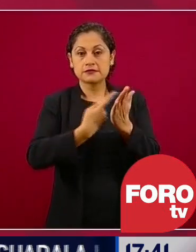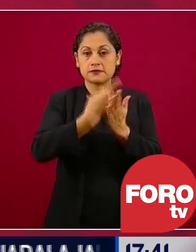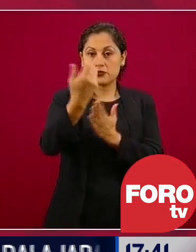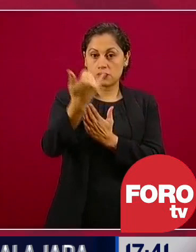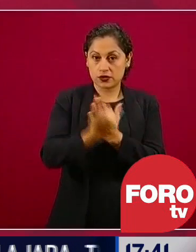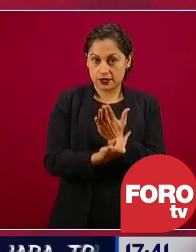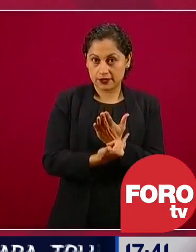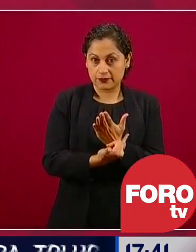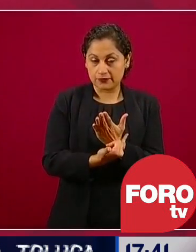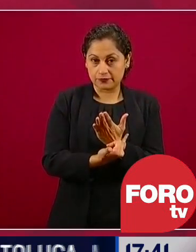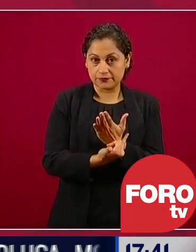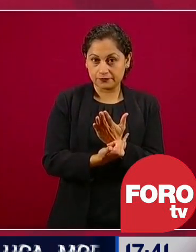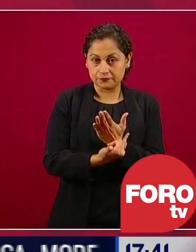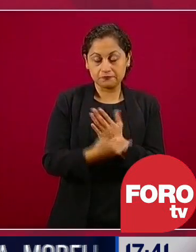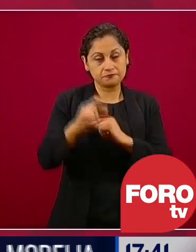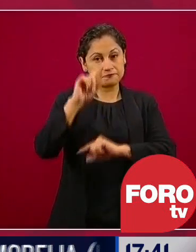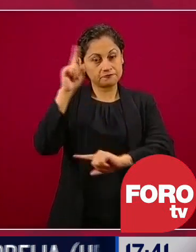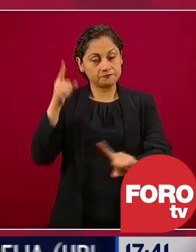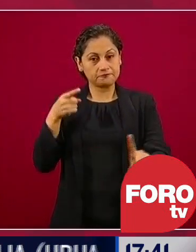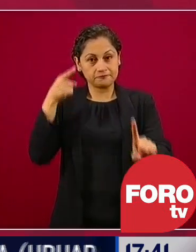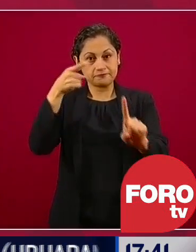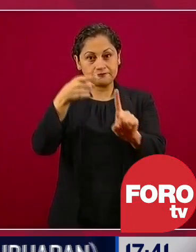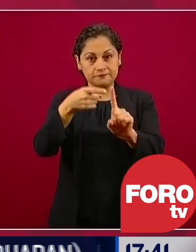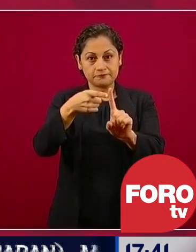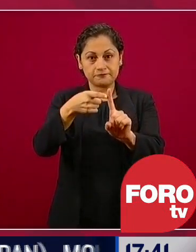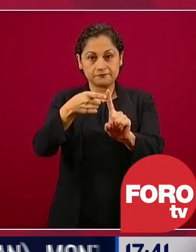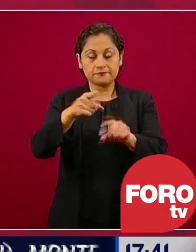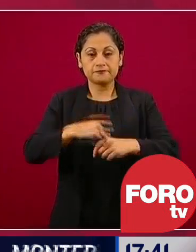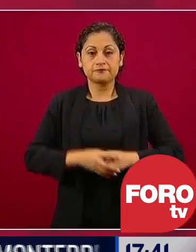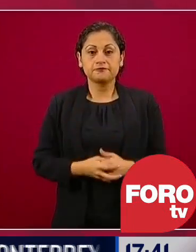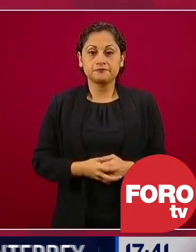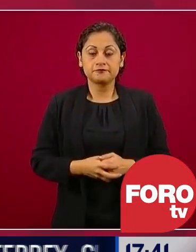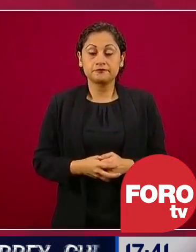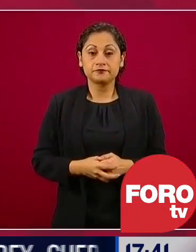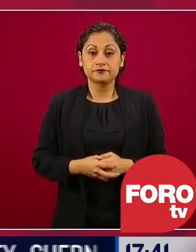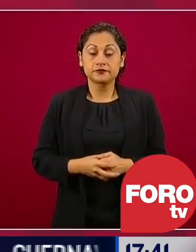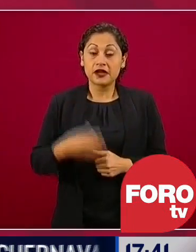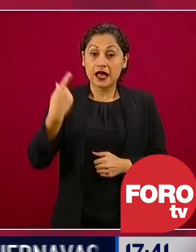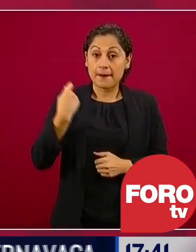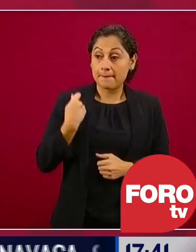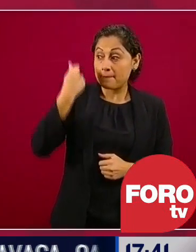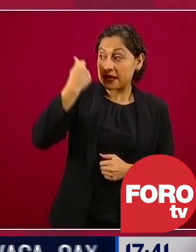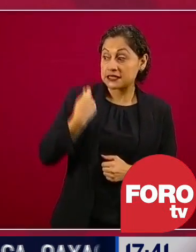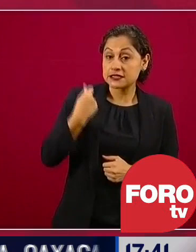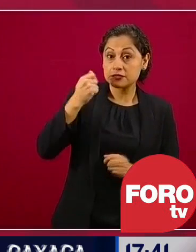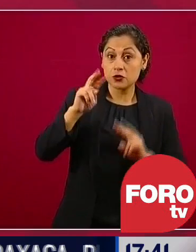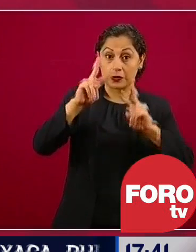para la reforma al sistema de pensiones.